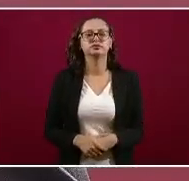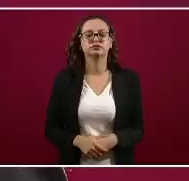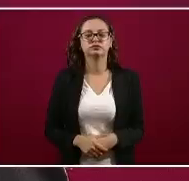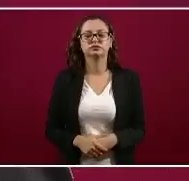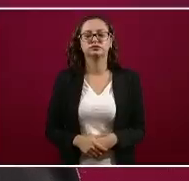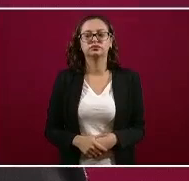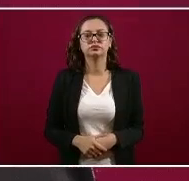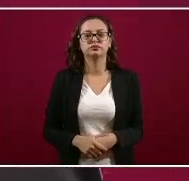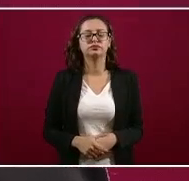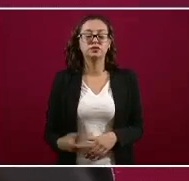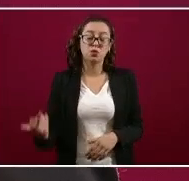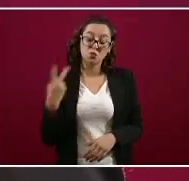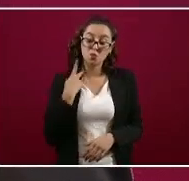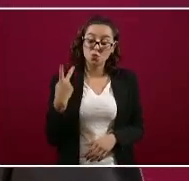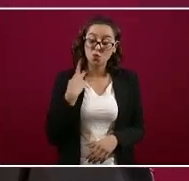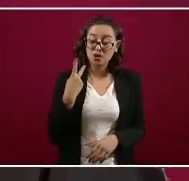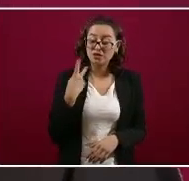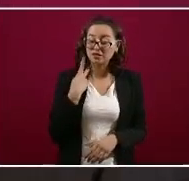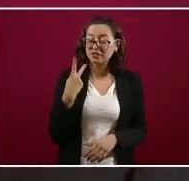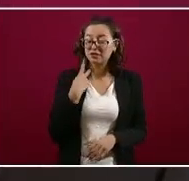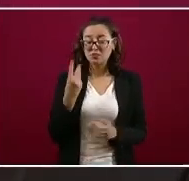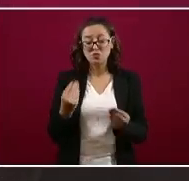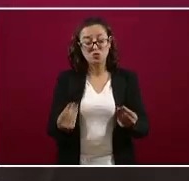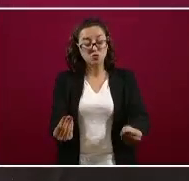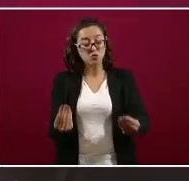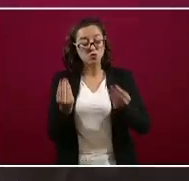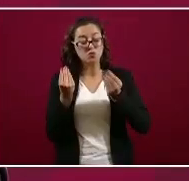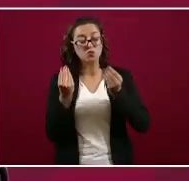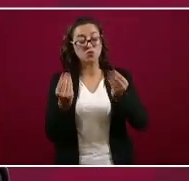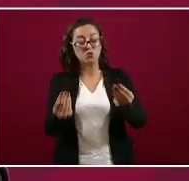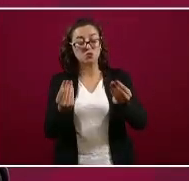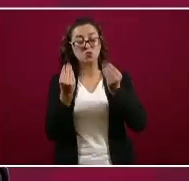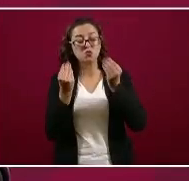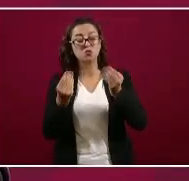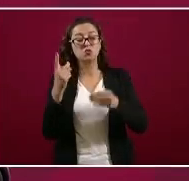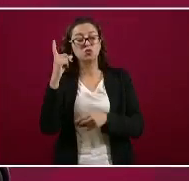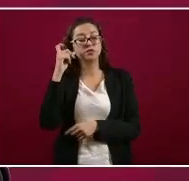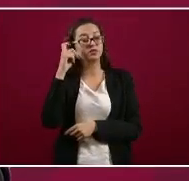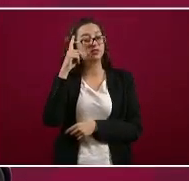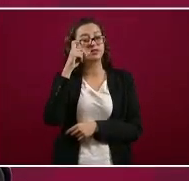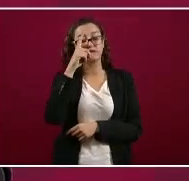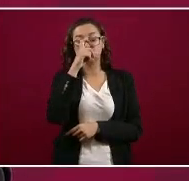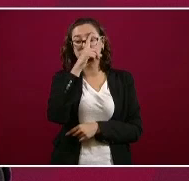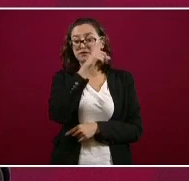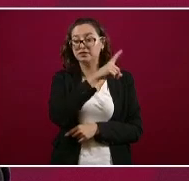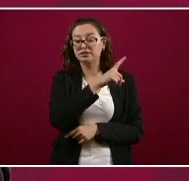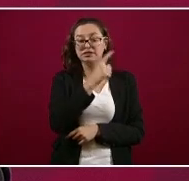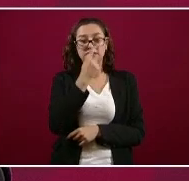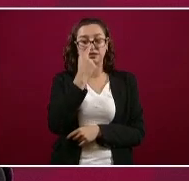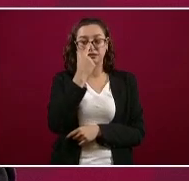tan difícil tan difícil cómo cargar